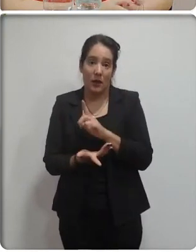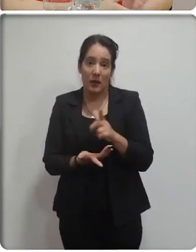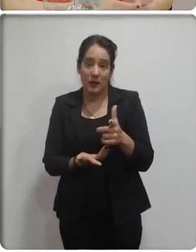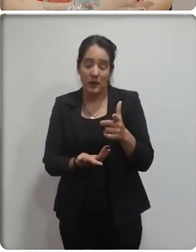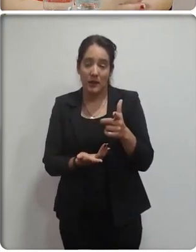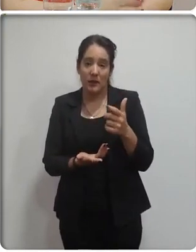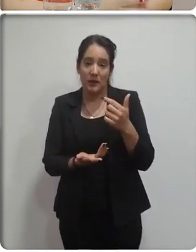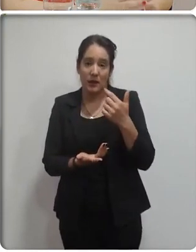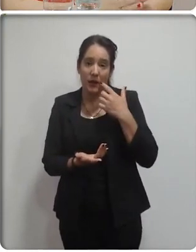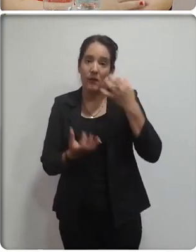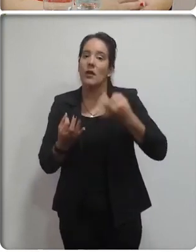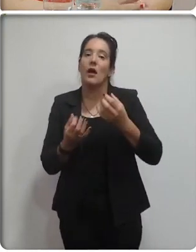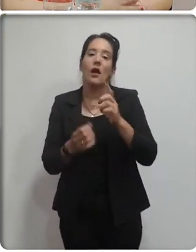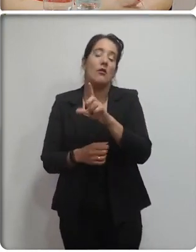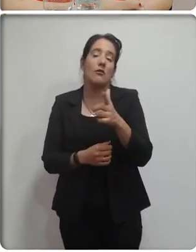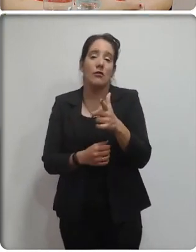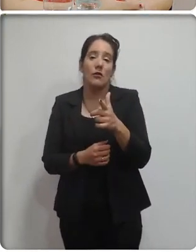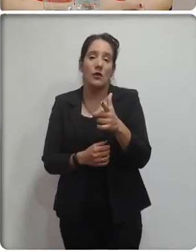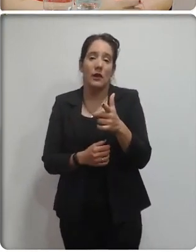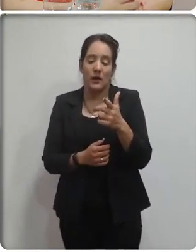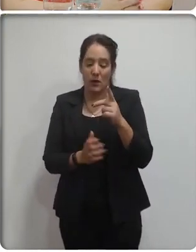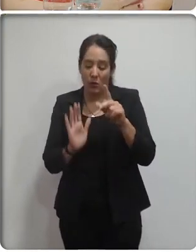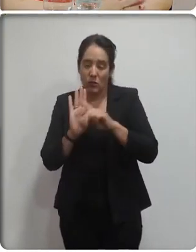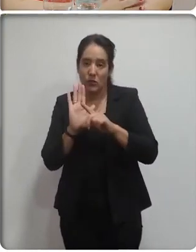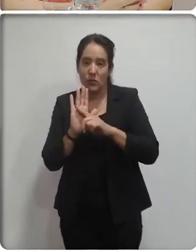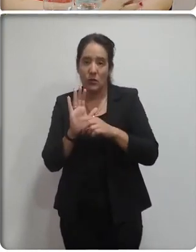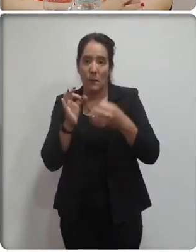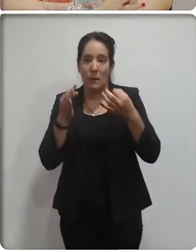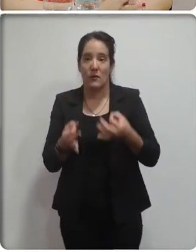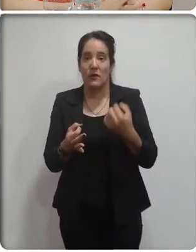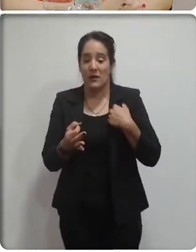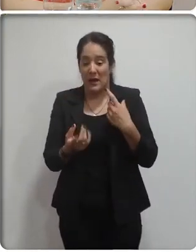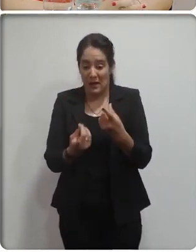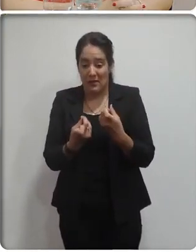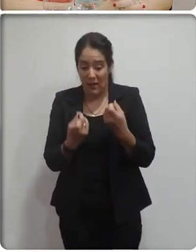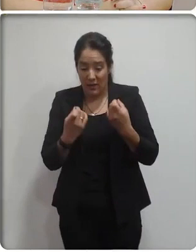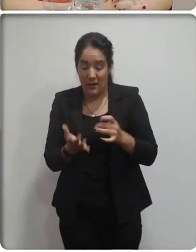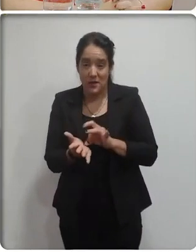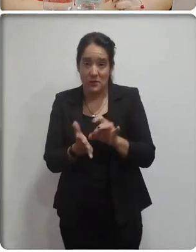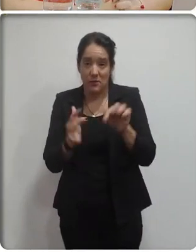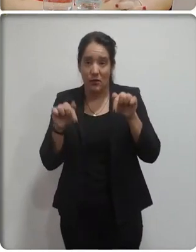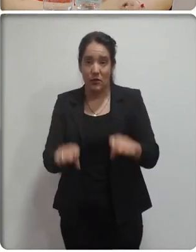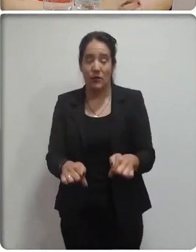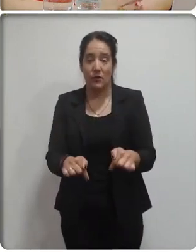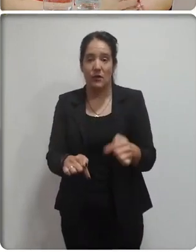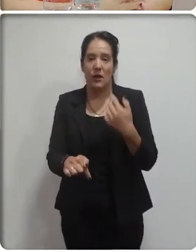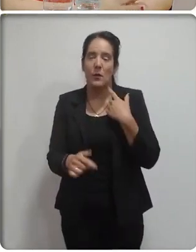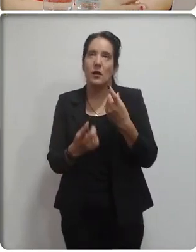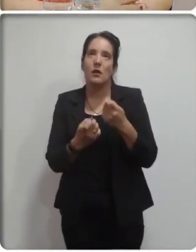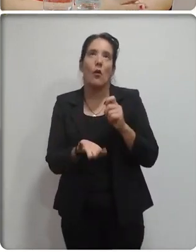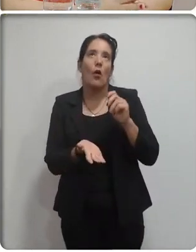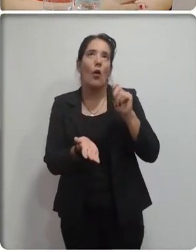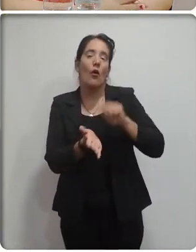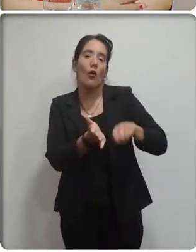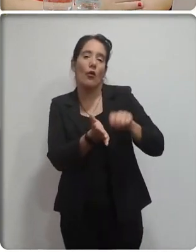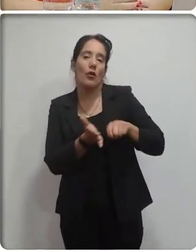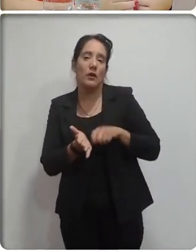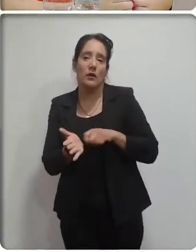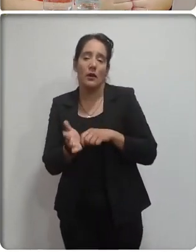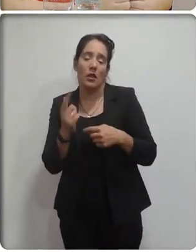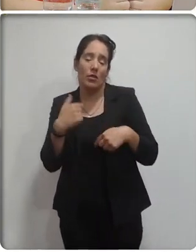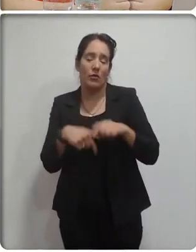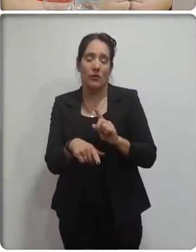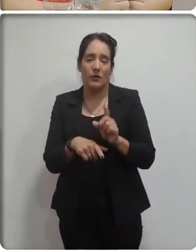si bien existen, no están del todo adaptadas a las necesidades de las prestaciones, contrataciones o adquisiciones del área